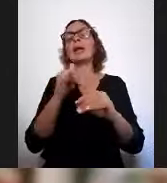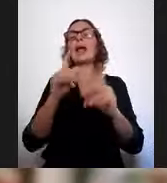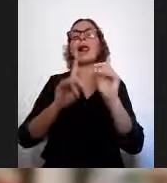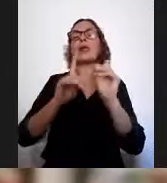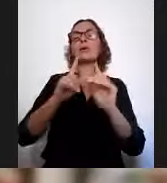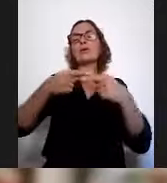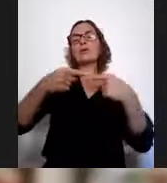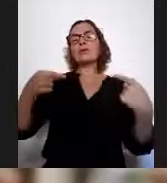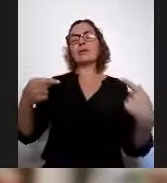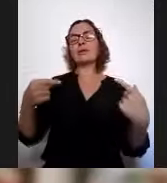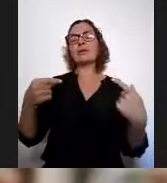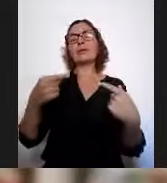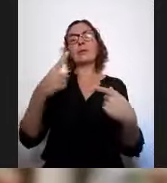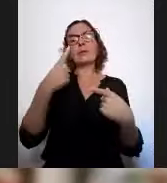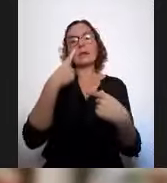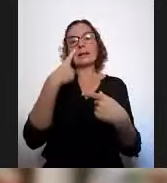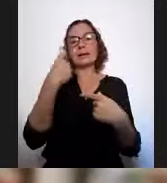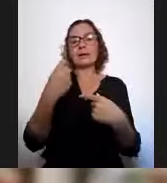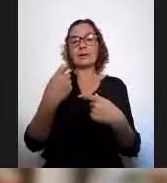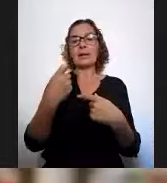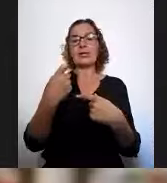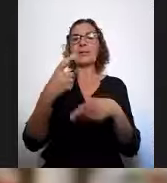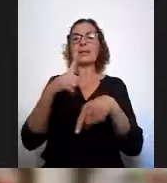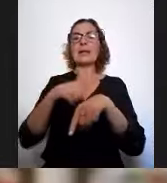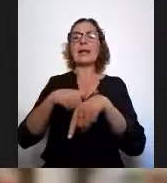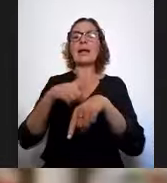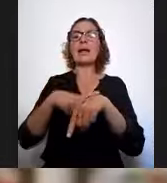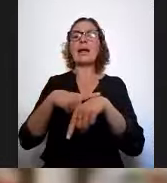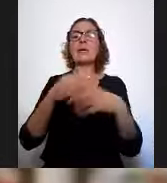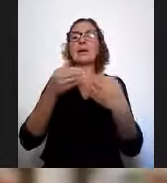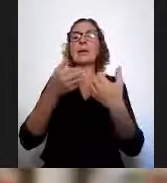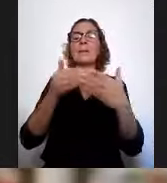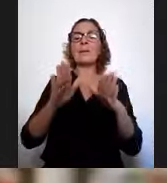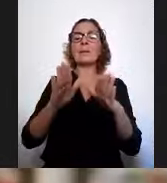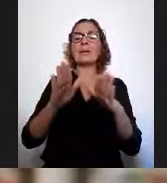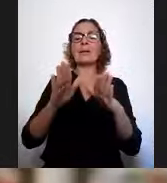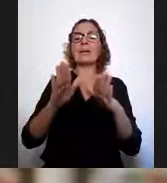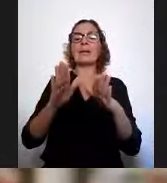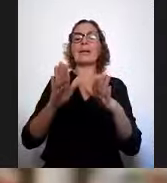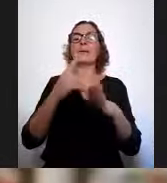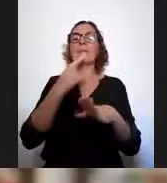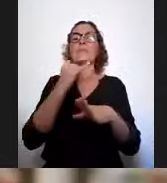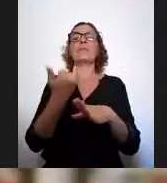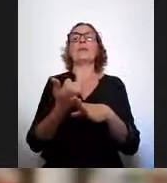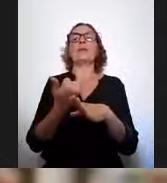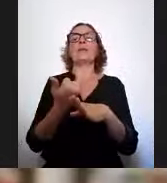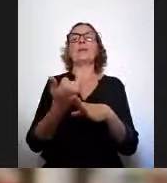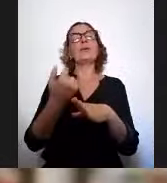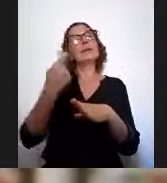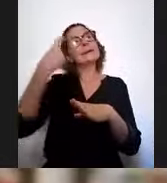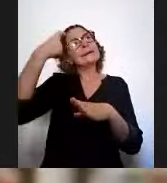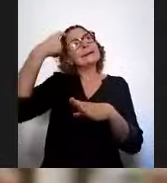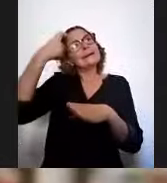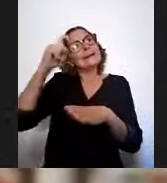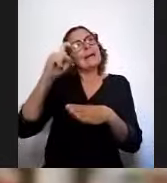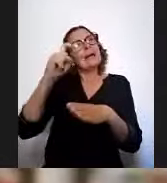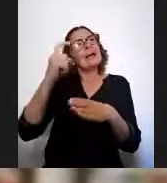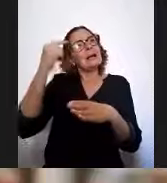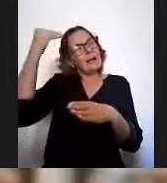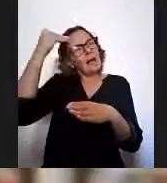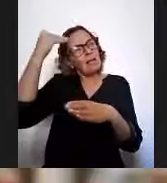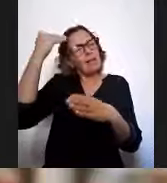que tener en cuenta a la hora de empezar nuestro emprendimiento o a la hora de tener una idea en la cabeza y